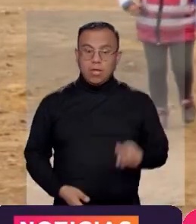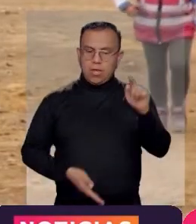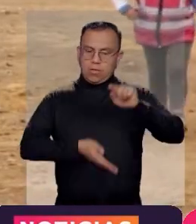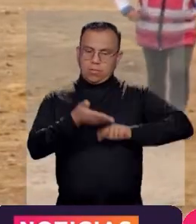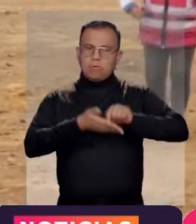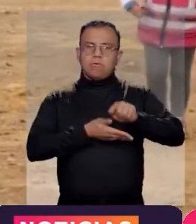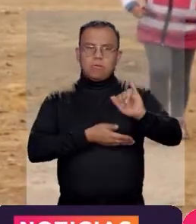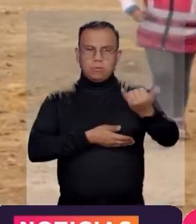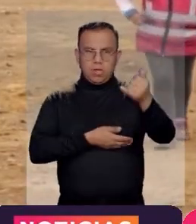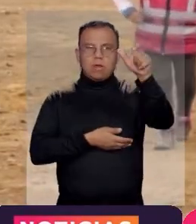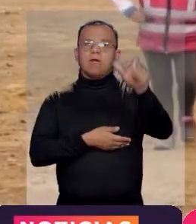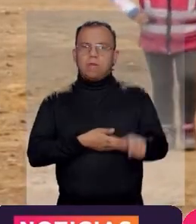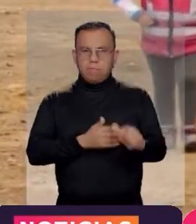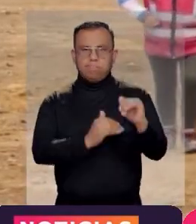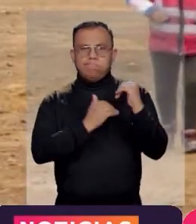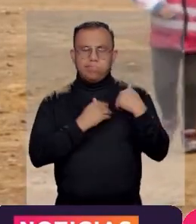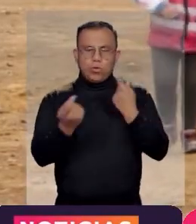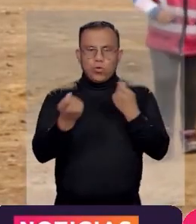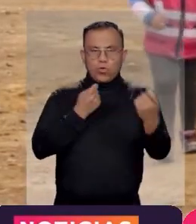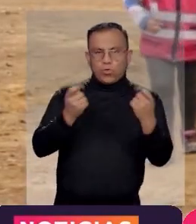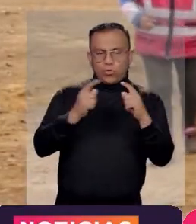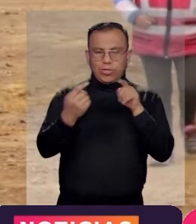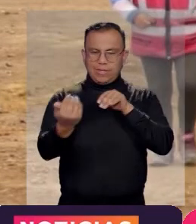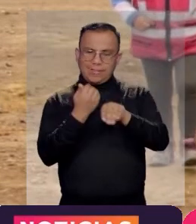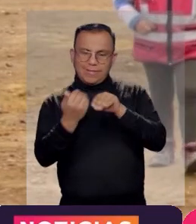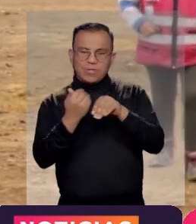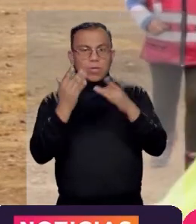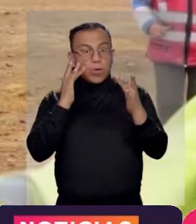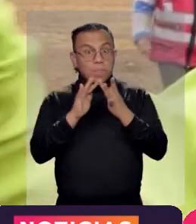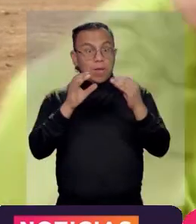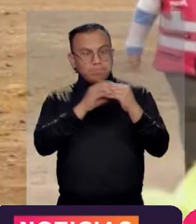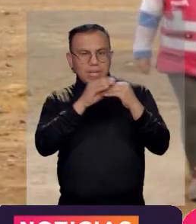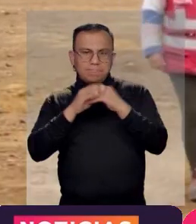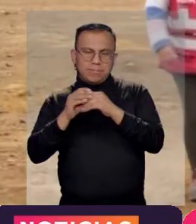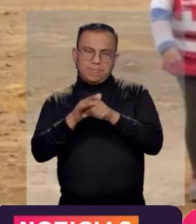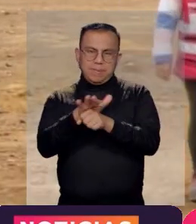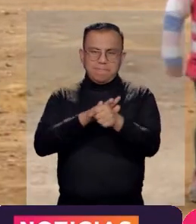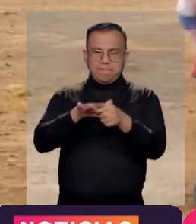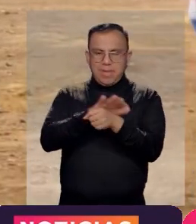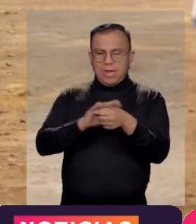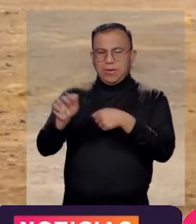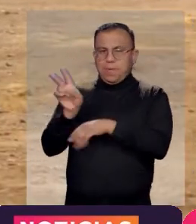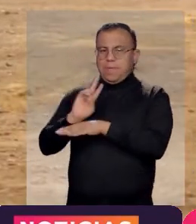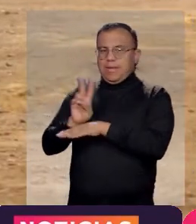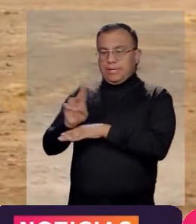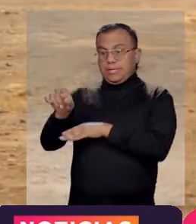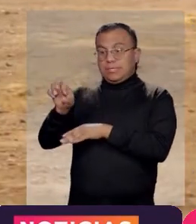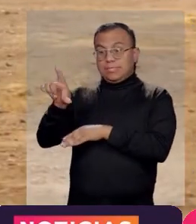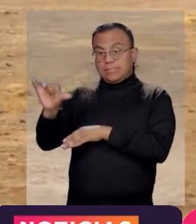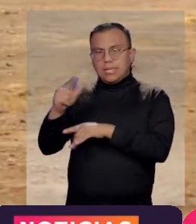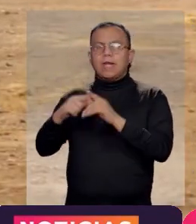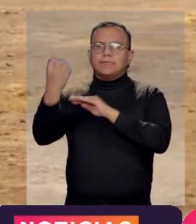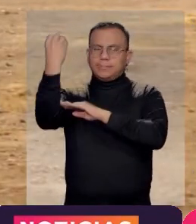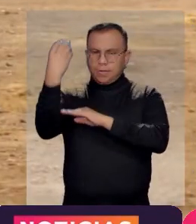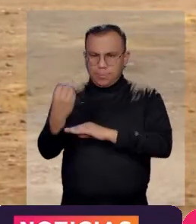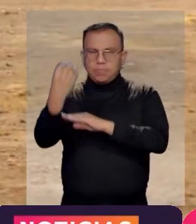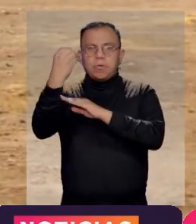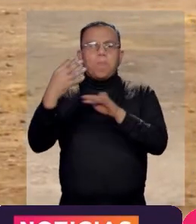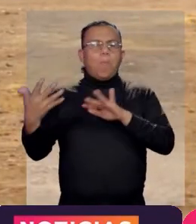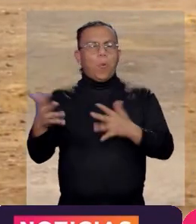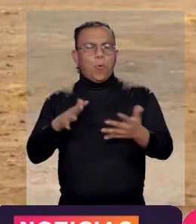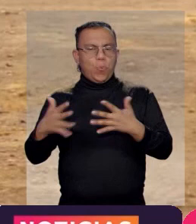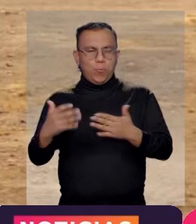tiene. Esa implementación del plan de manejo de tráfico implica adecuar vías del barrio Venecia, colocar unos semáforos